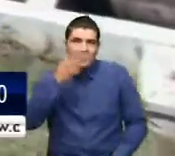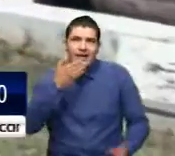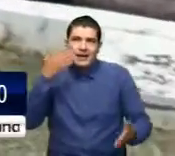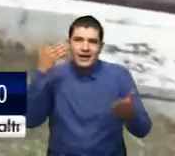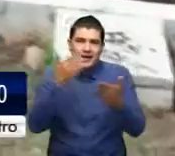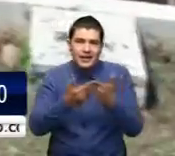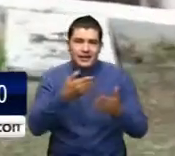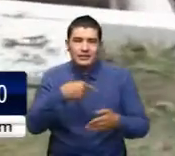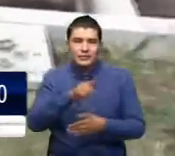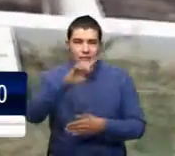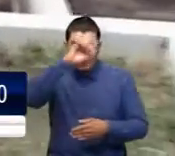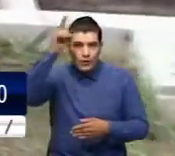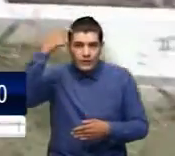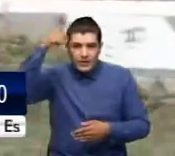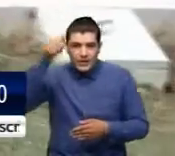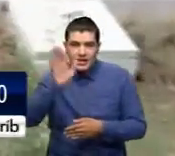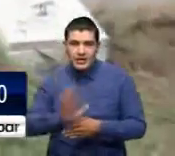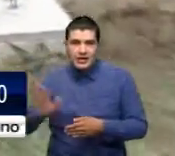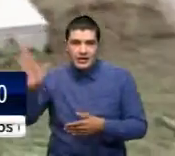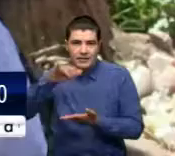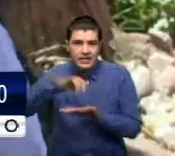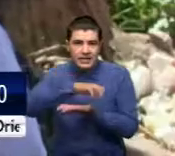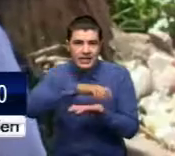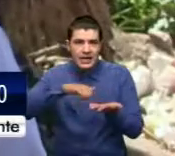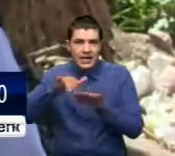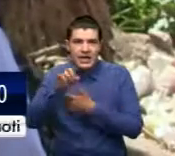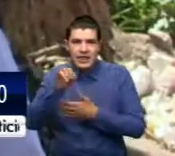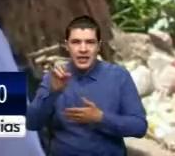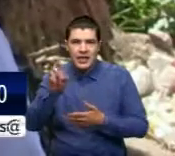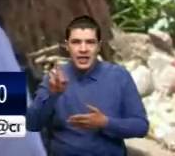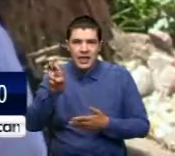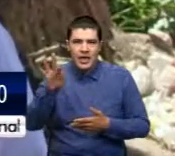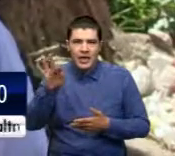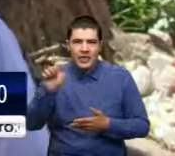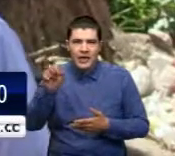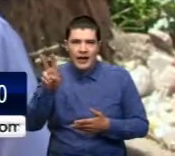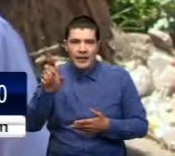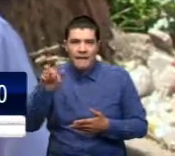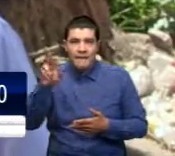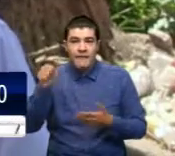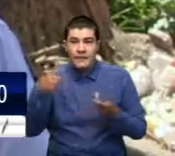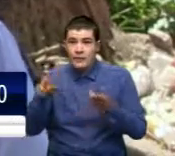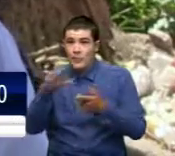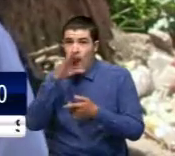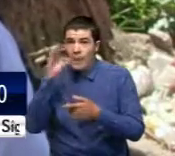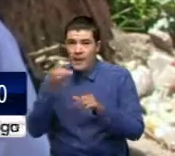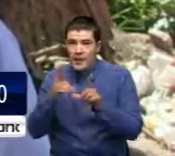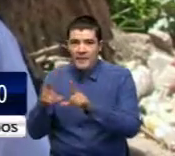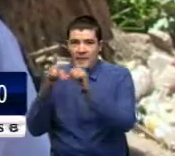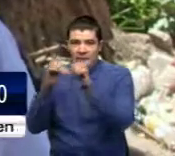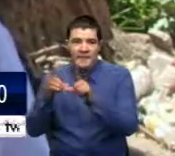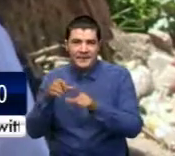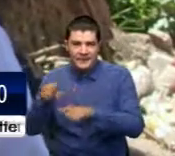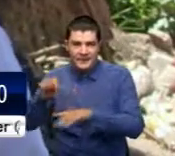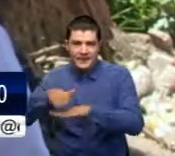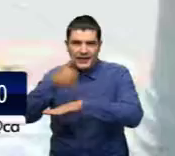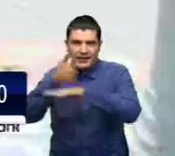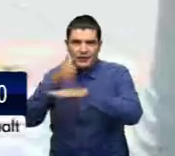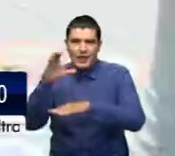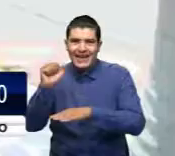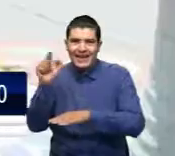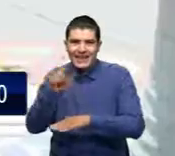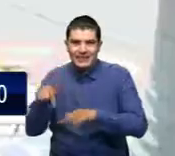también al gobierno departamental, al doctor Didier Tavera y al doctor Juan Gabriel Álvarez, director de la CAS del